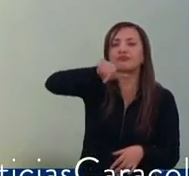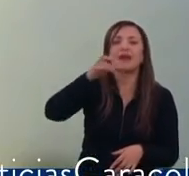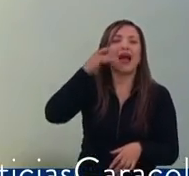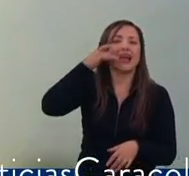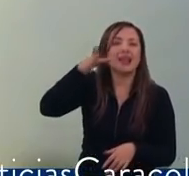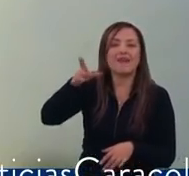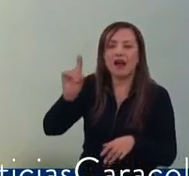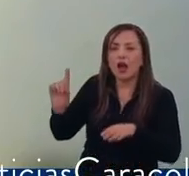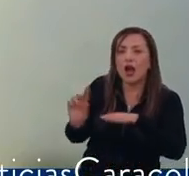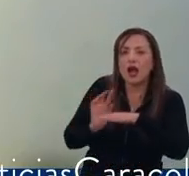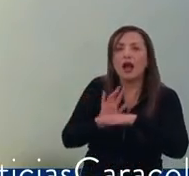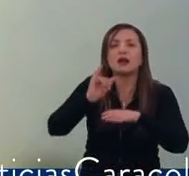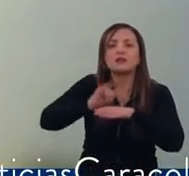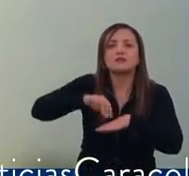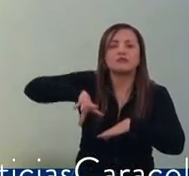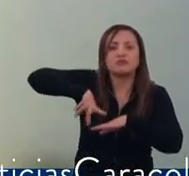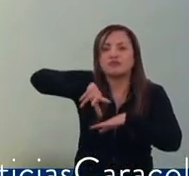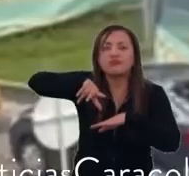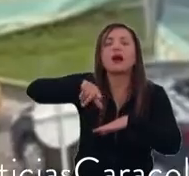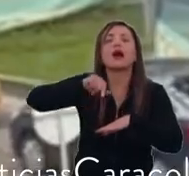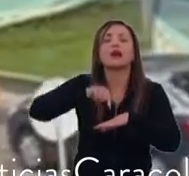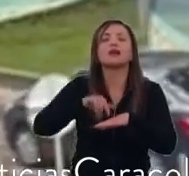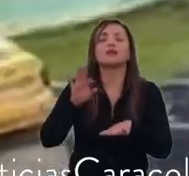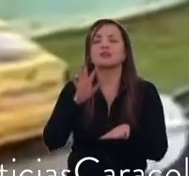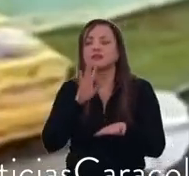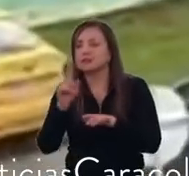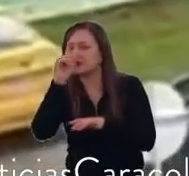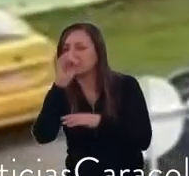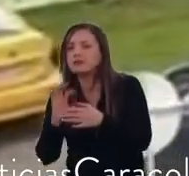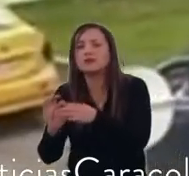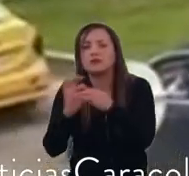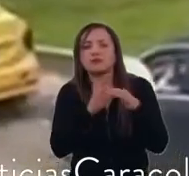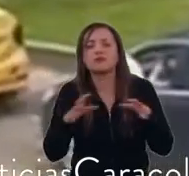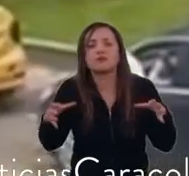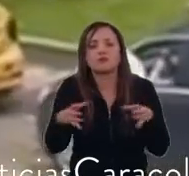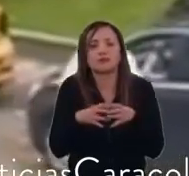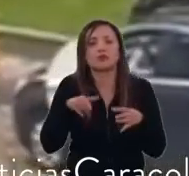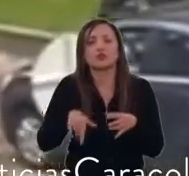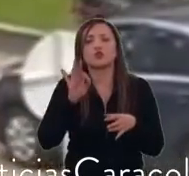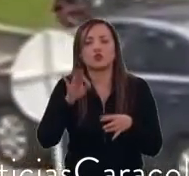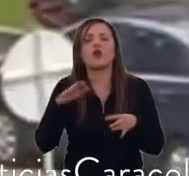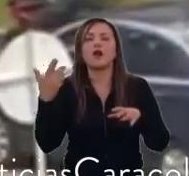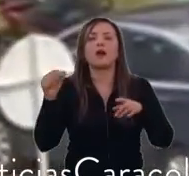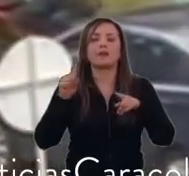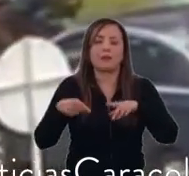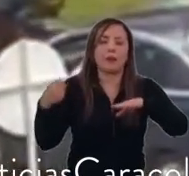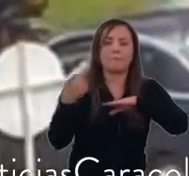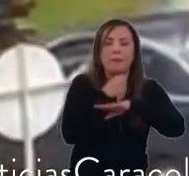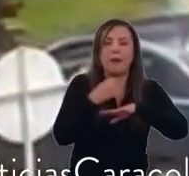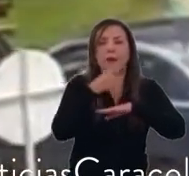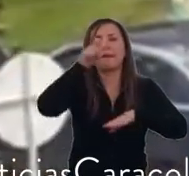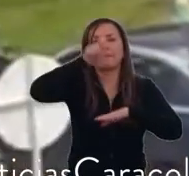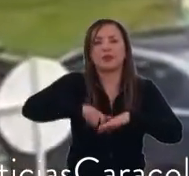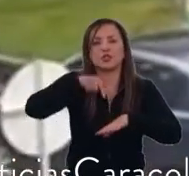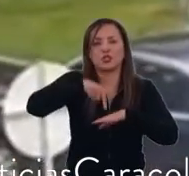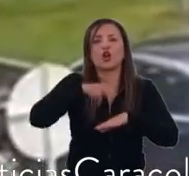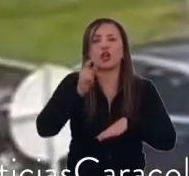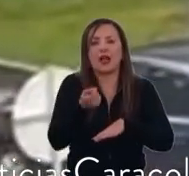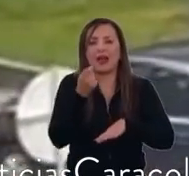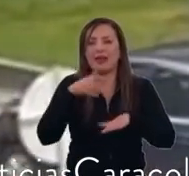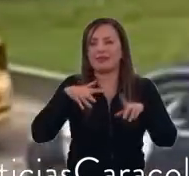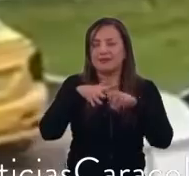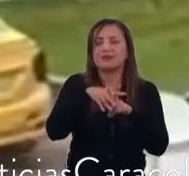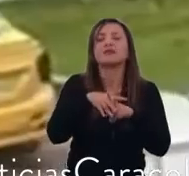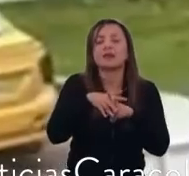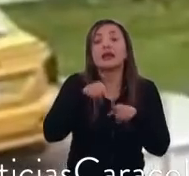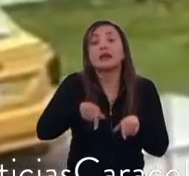agravado, consumado, no atenuado, en concurso heterogéneo con el delito de lesiones personales dolosas, y para